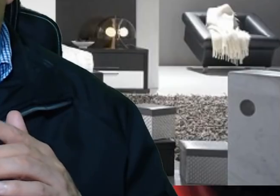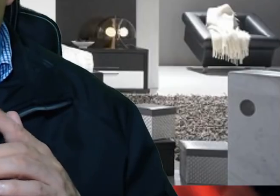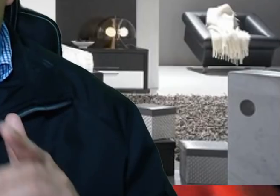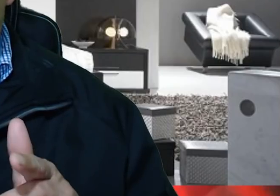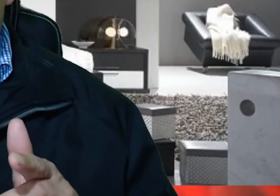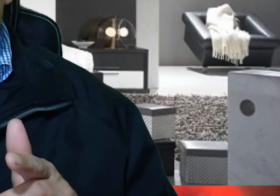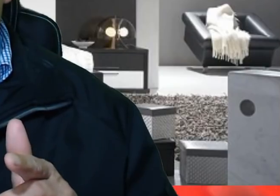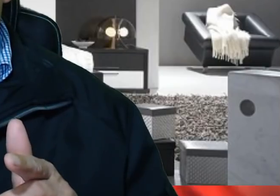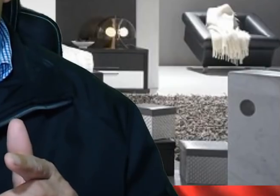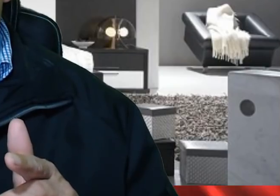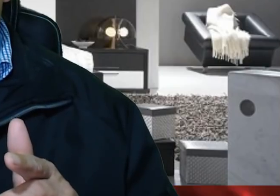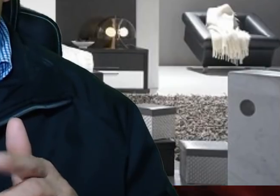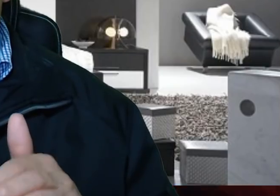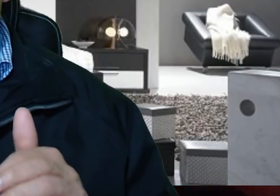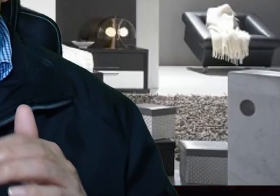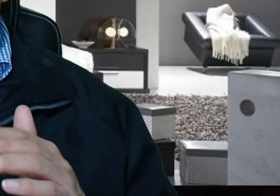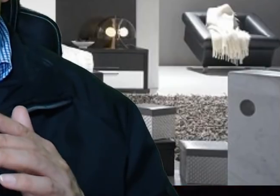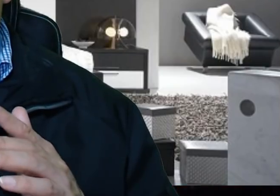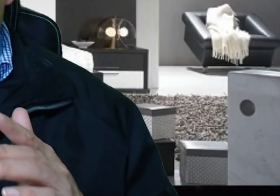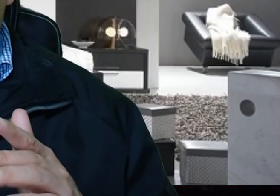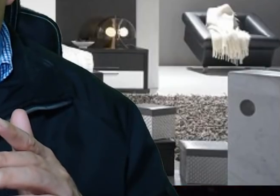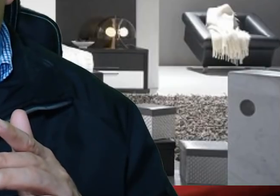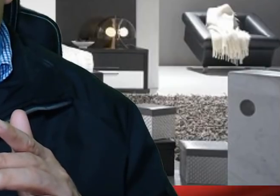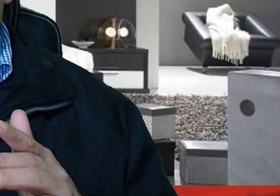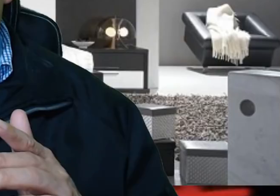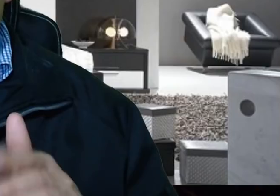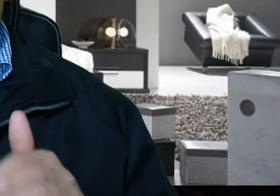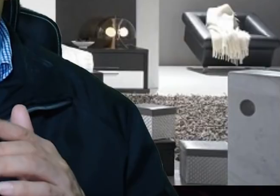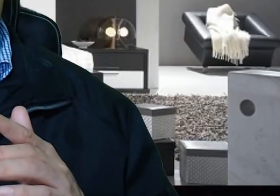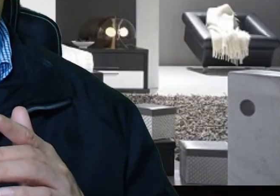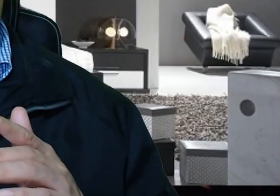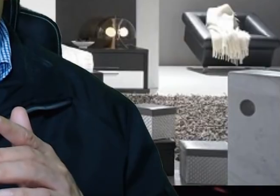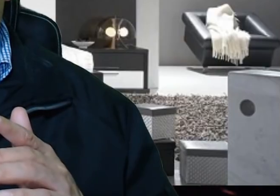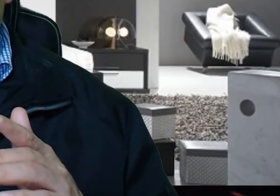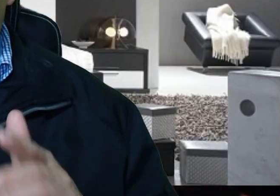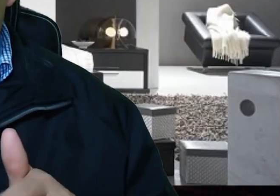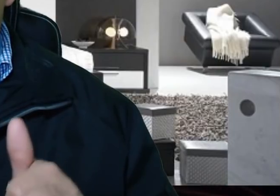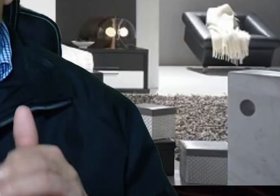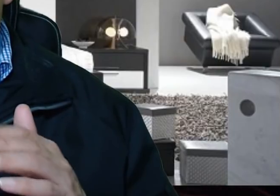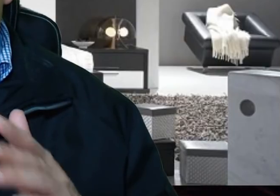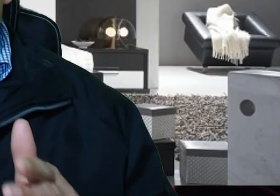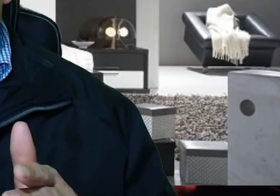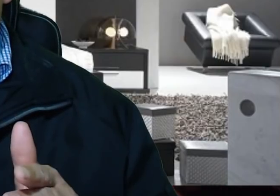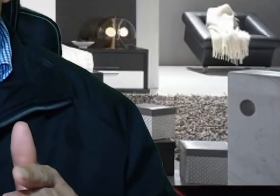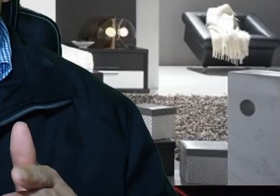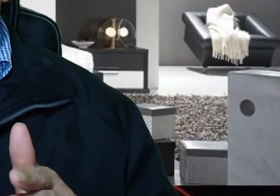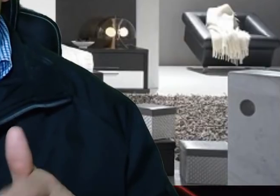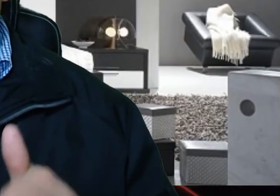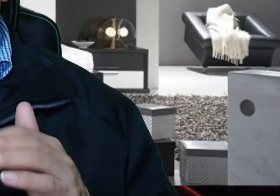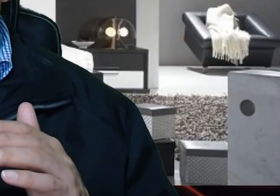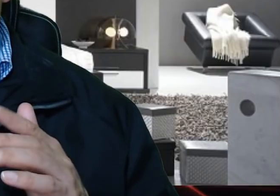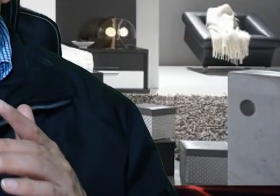todos estos que aprovechan cualquier circunstancia para sacar raja política